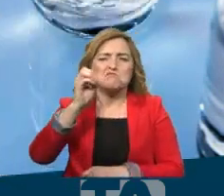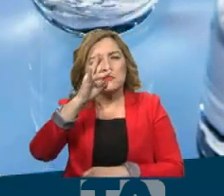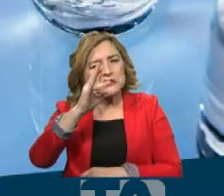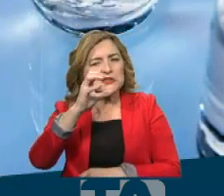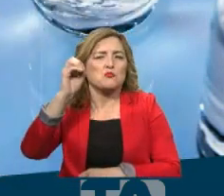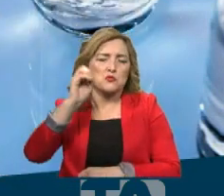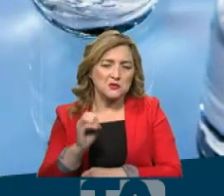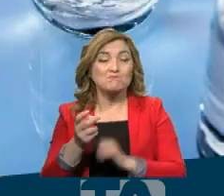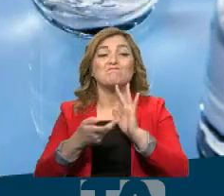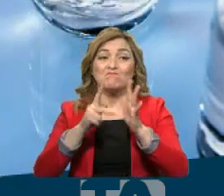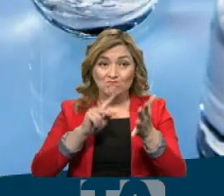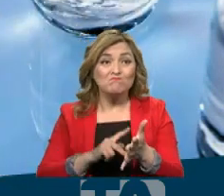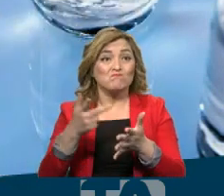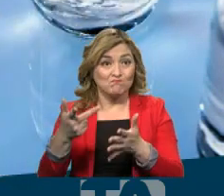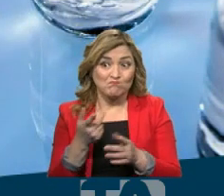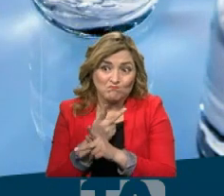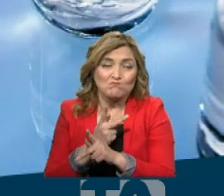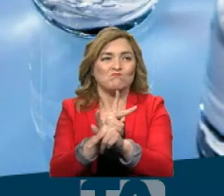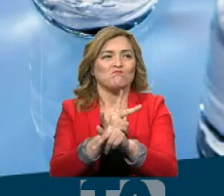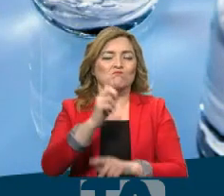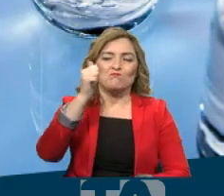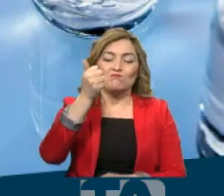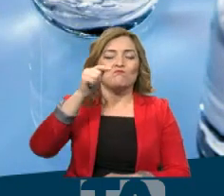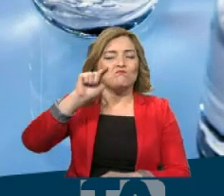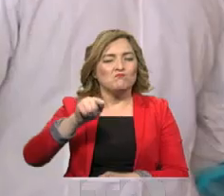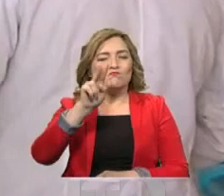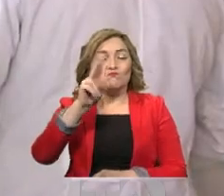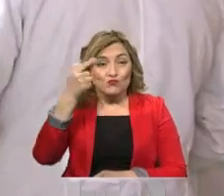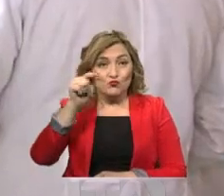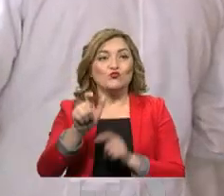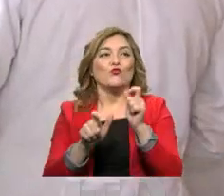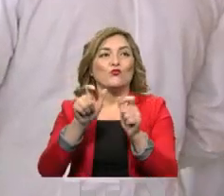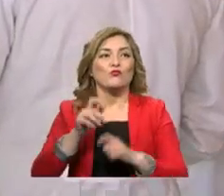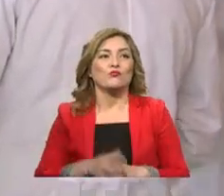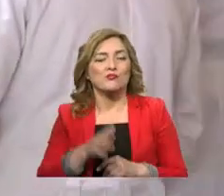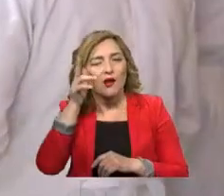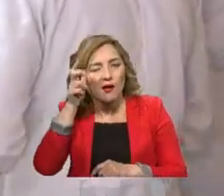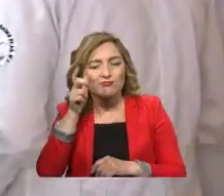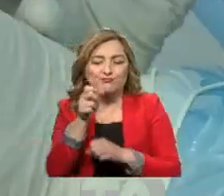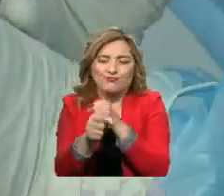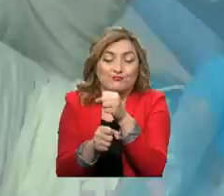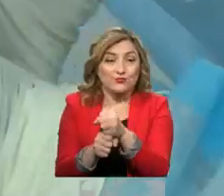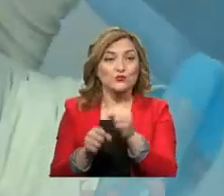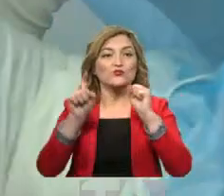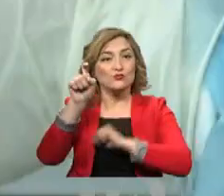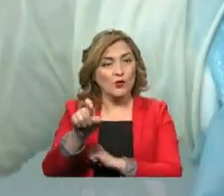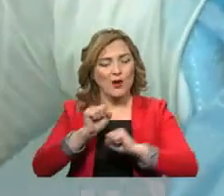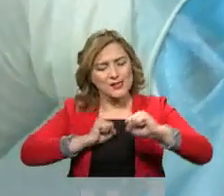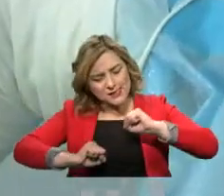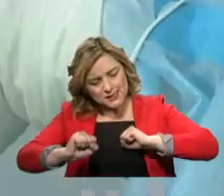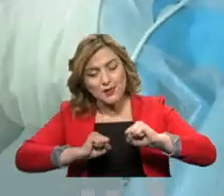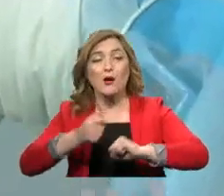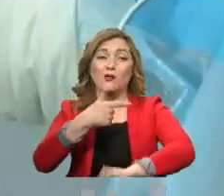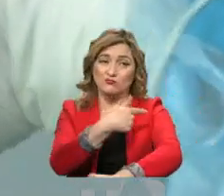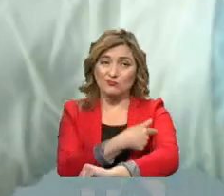que en Ecuador se traduciría en algo más de 10,2 millones de personas. Sin embargo, cree que en este año se debe hacer un esfuerzo